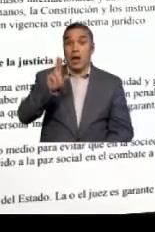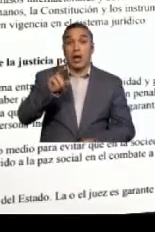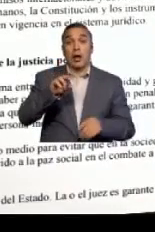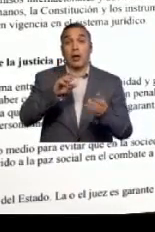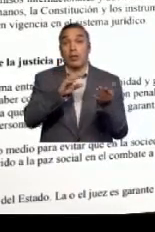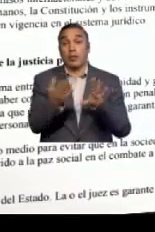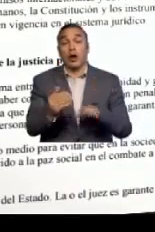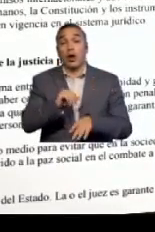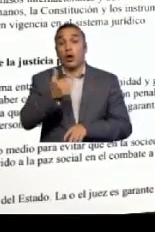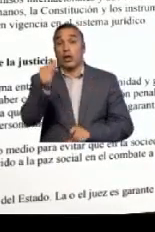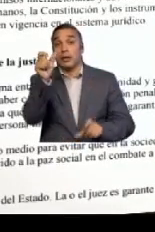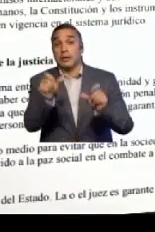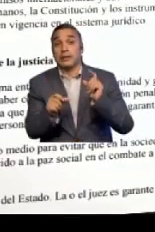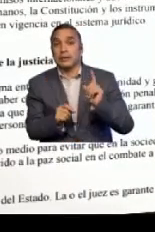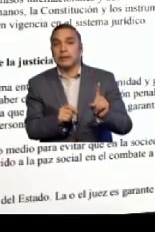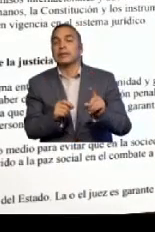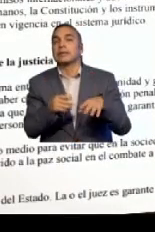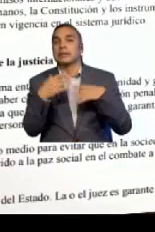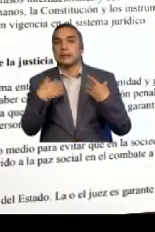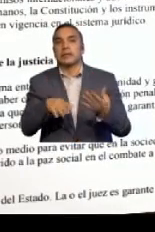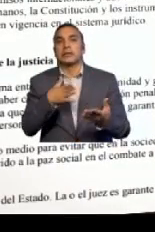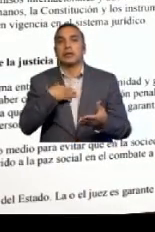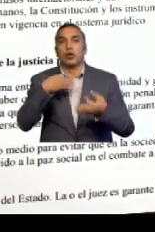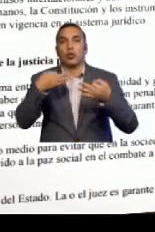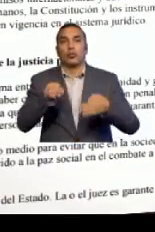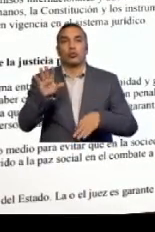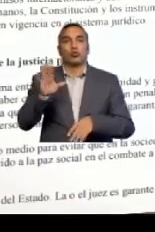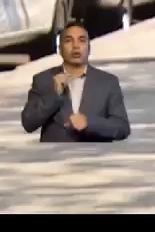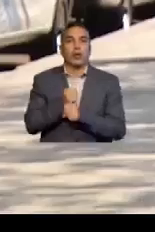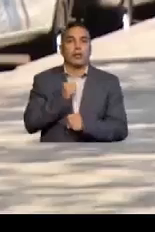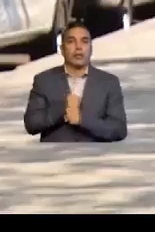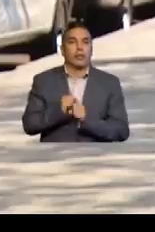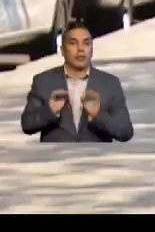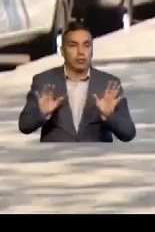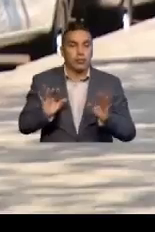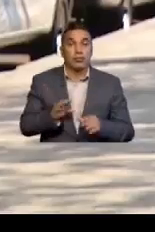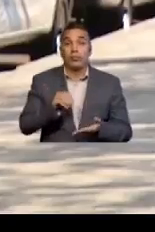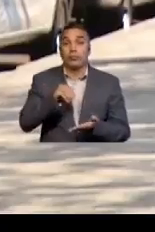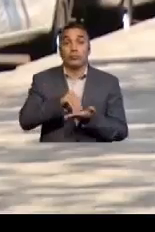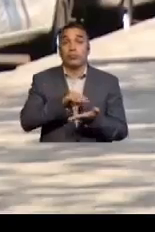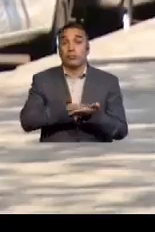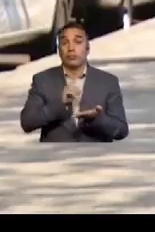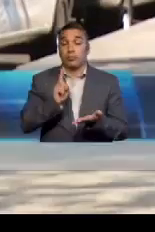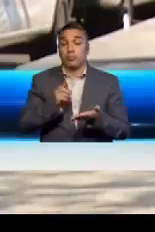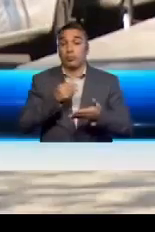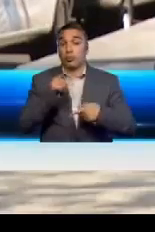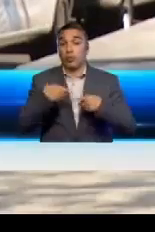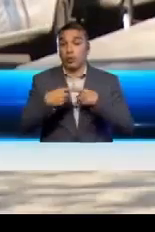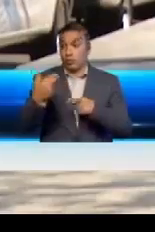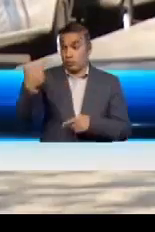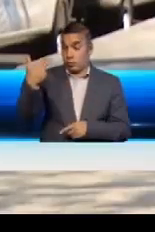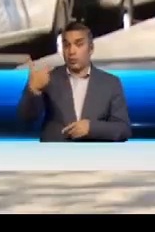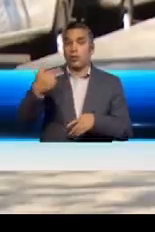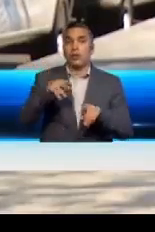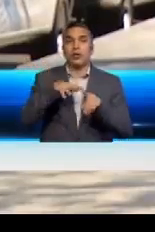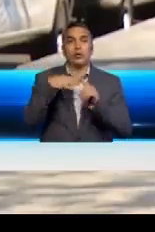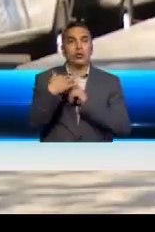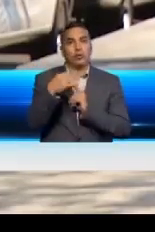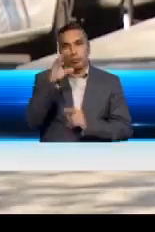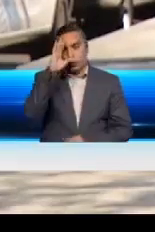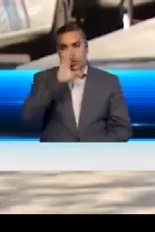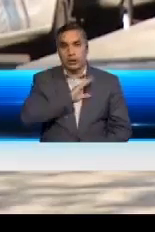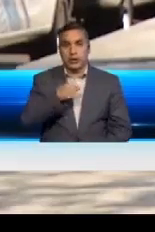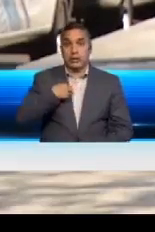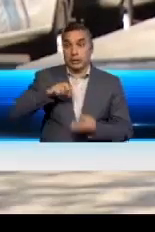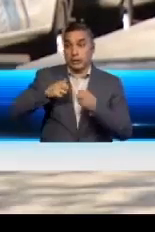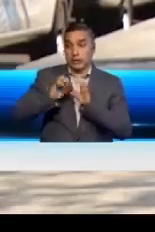daño o muerte a otra persona, están cumpliendo su deber. Para aplicar esta progresión de la fuerza, la situación a la que se enfrentan los